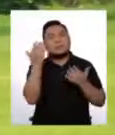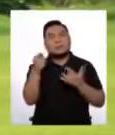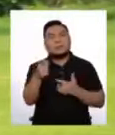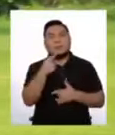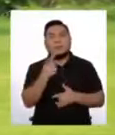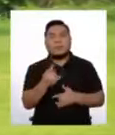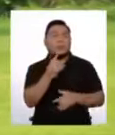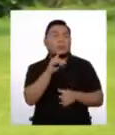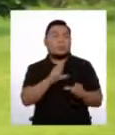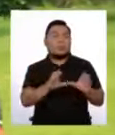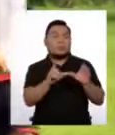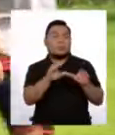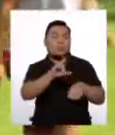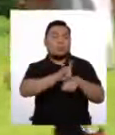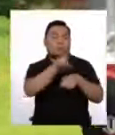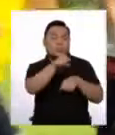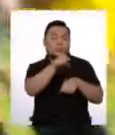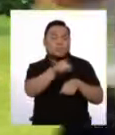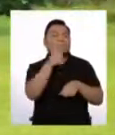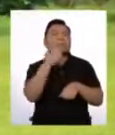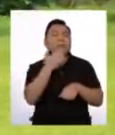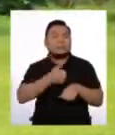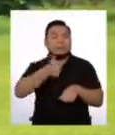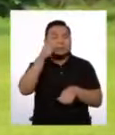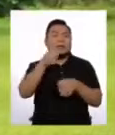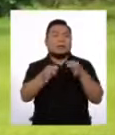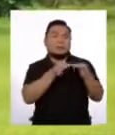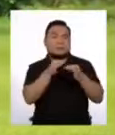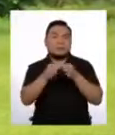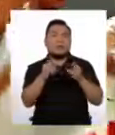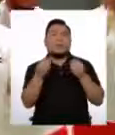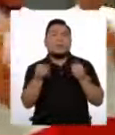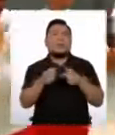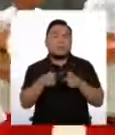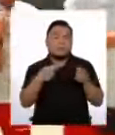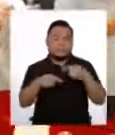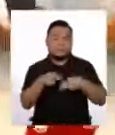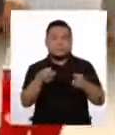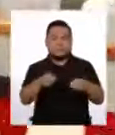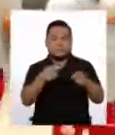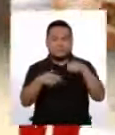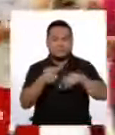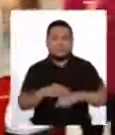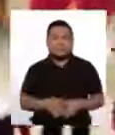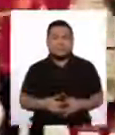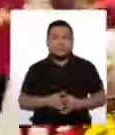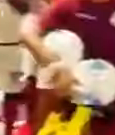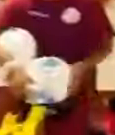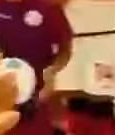Universitario Deportes? Lo aclara el administrador del Club Crema, Carlos Moreno. Pausa y regresamos.